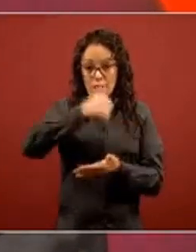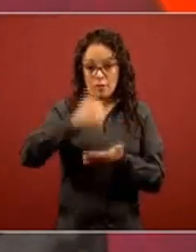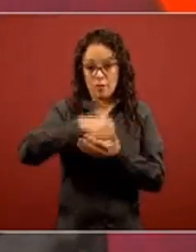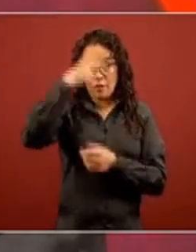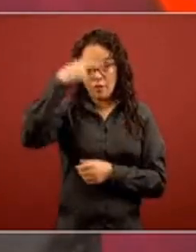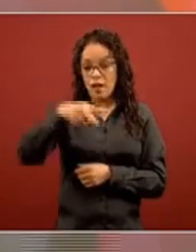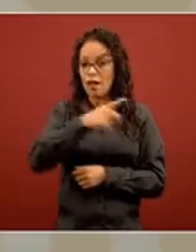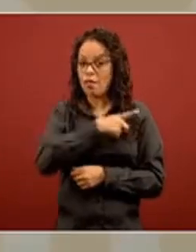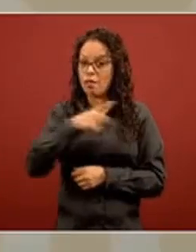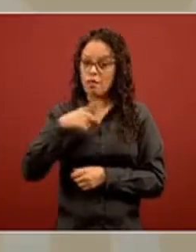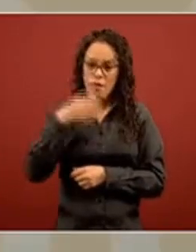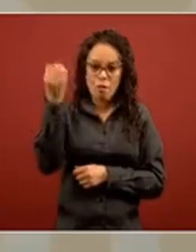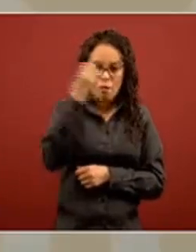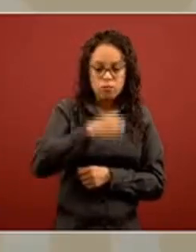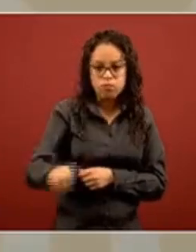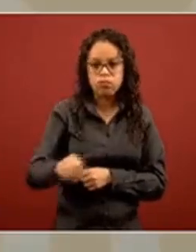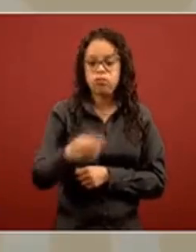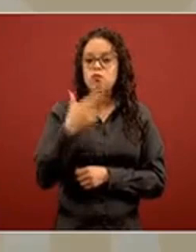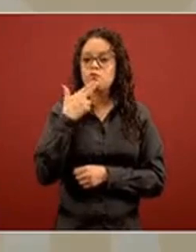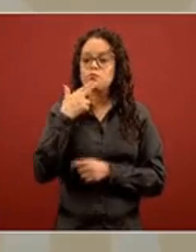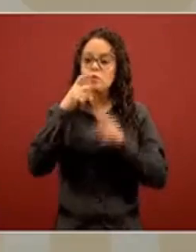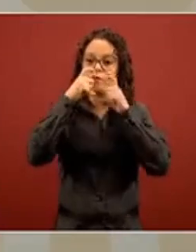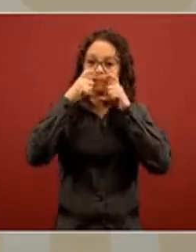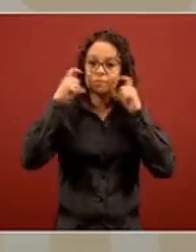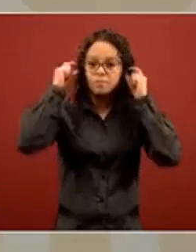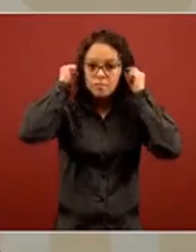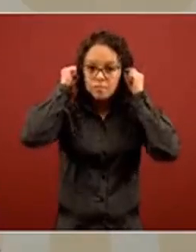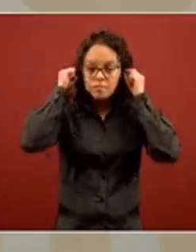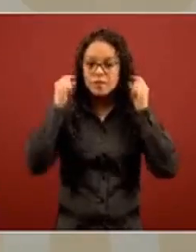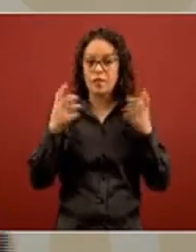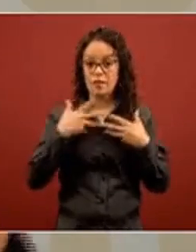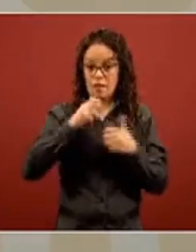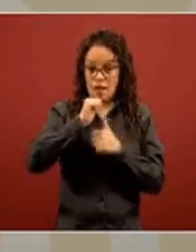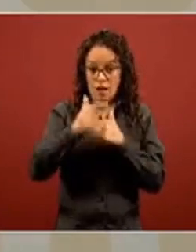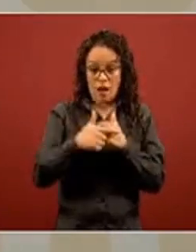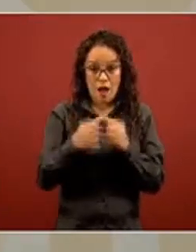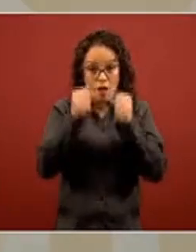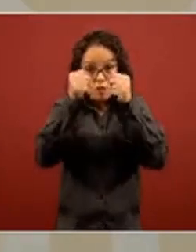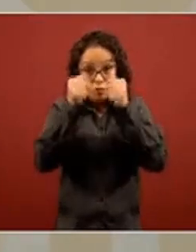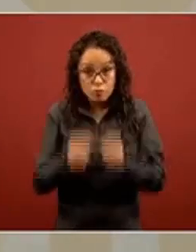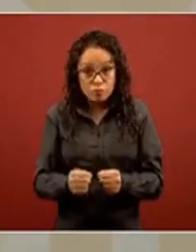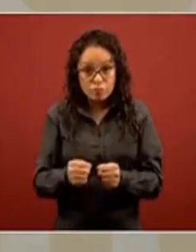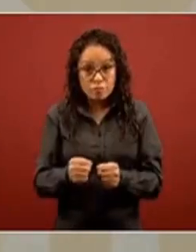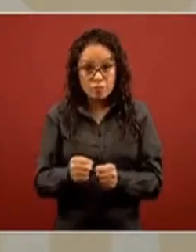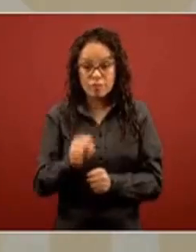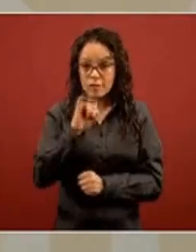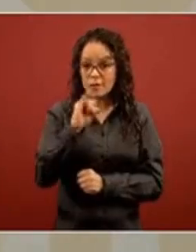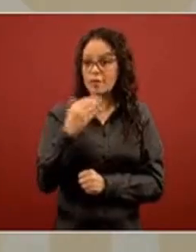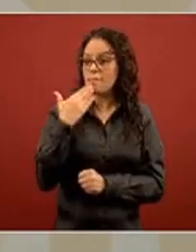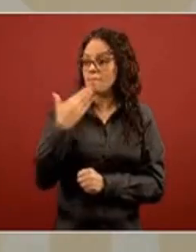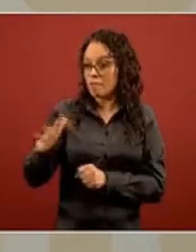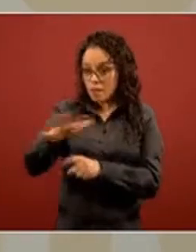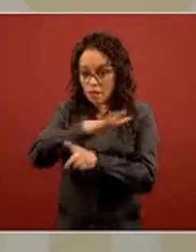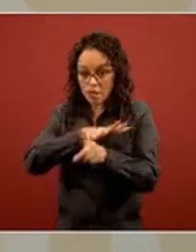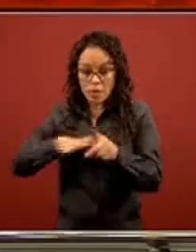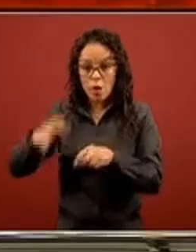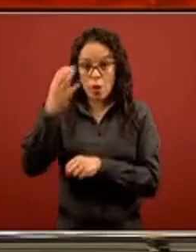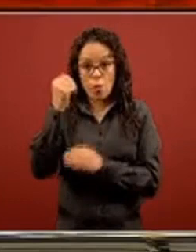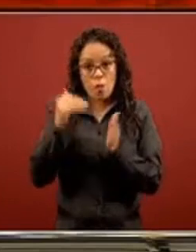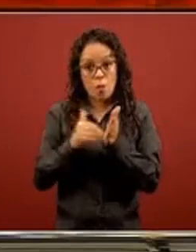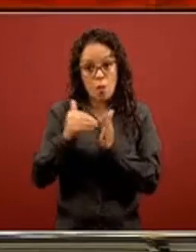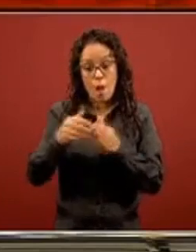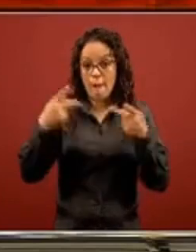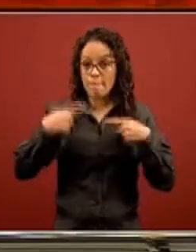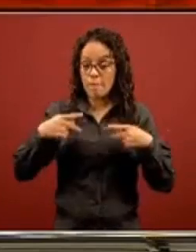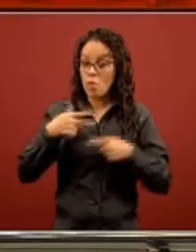cubrebocas, no tenemos ningún elemento que garantice que 9 millones lo vamos a usar de manera consistente. Es decir, todo el